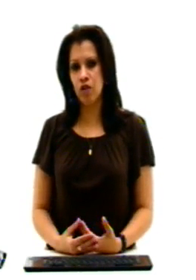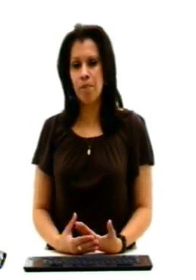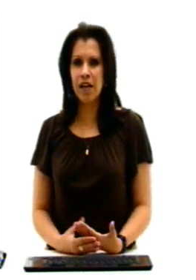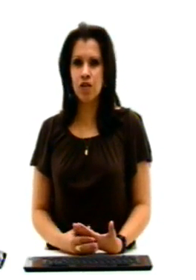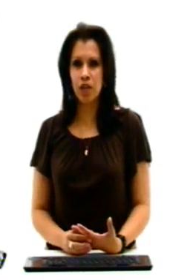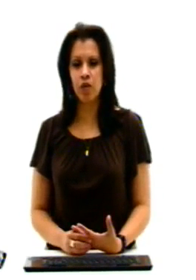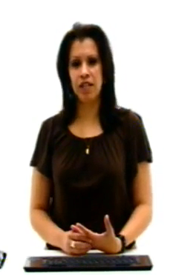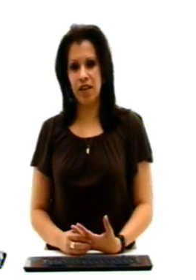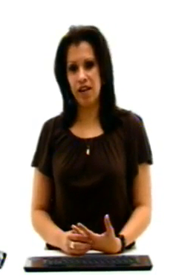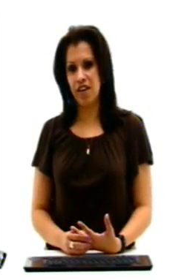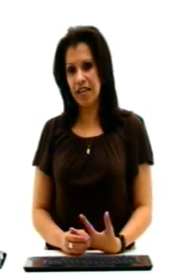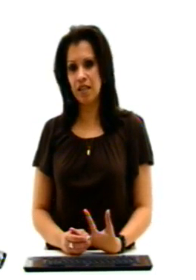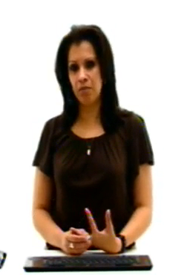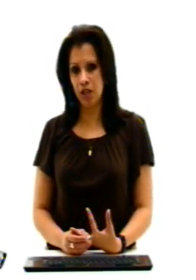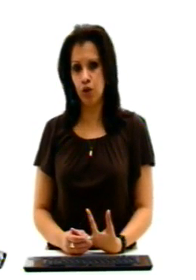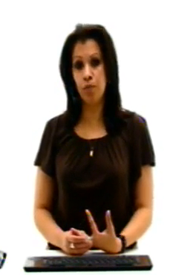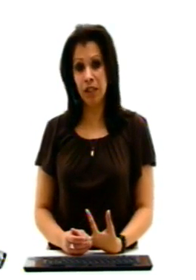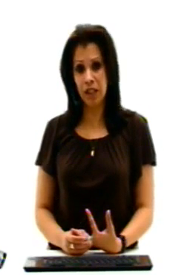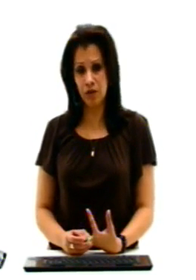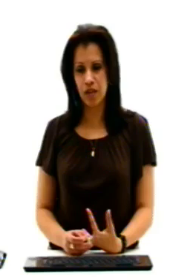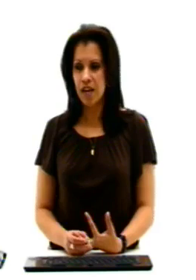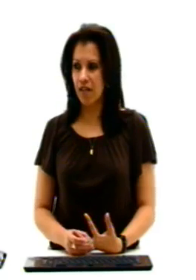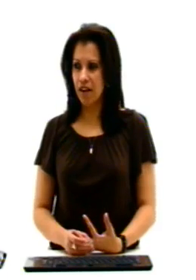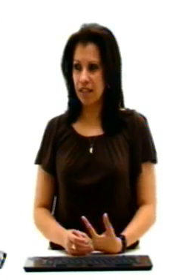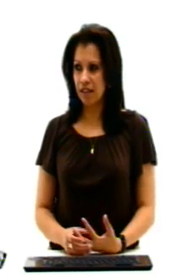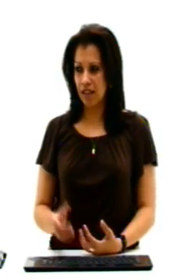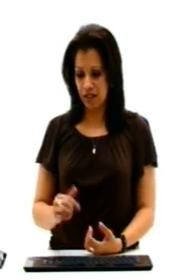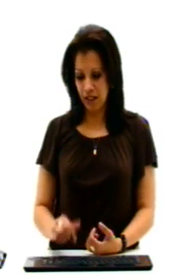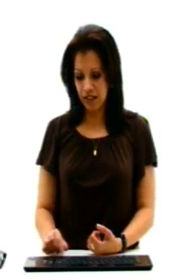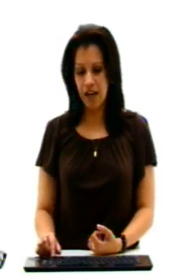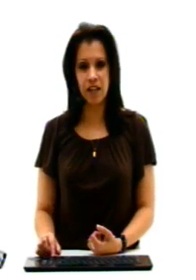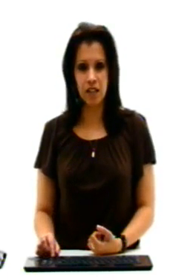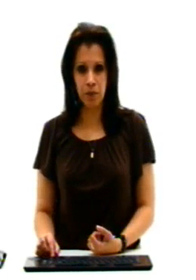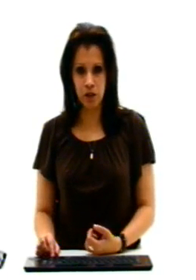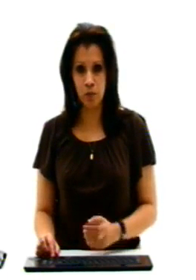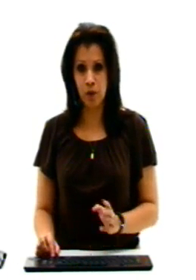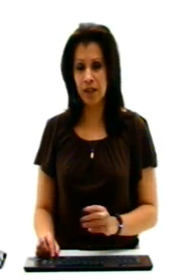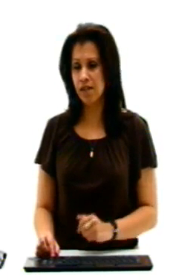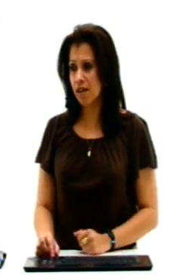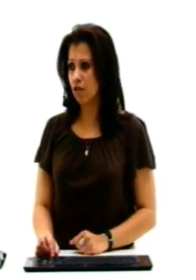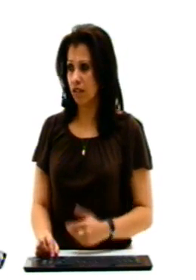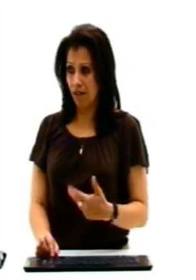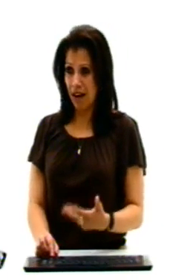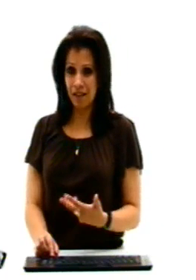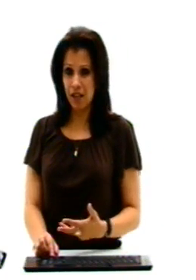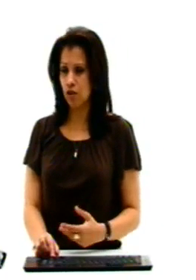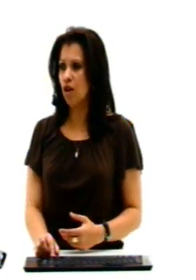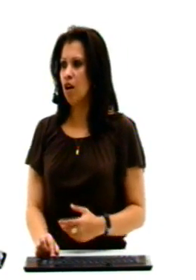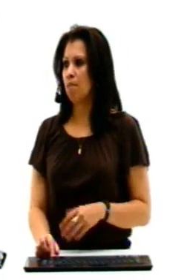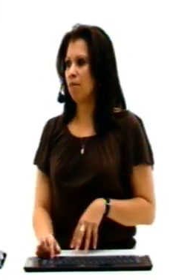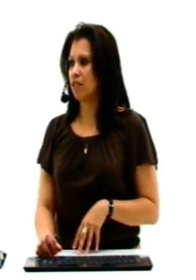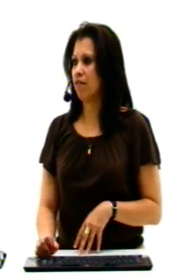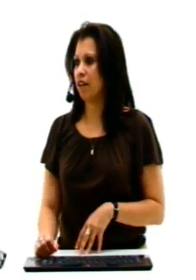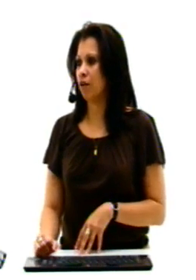gobernación van a surgir una serie de yacimientos Mineros que van a ser de trascendencia en este periodo Pero antes de eso de hablar de